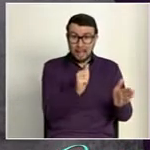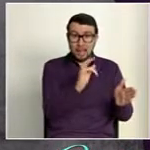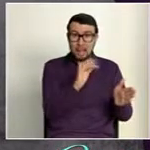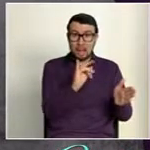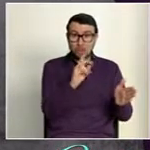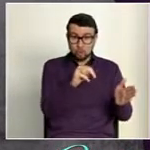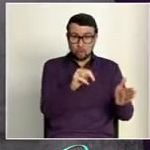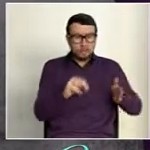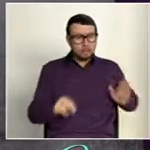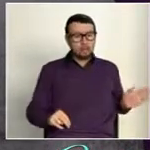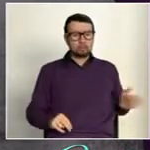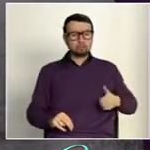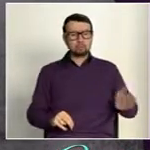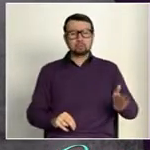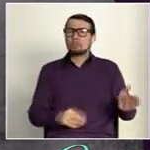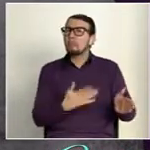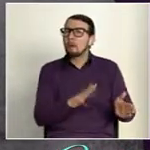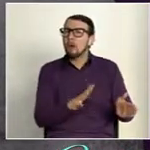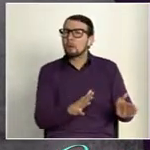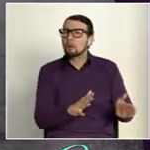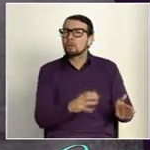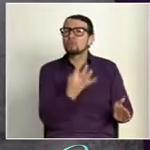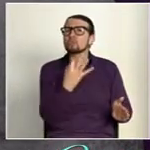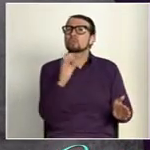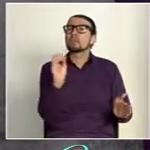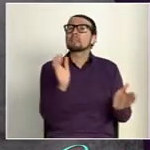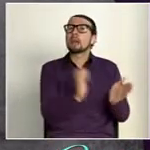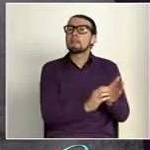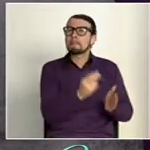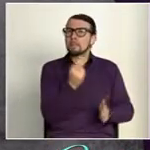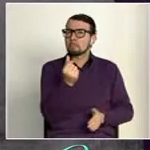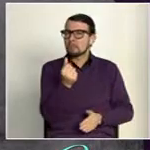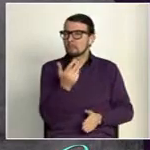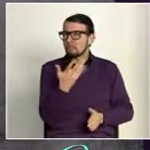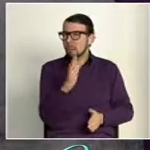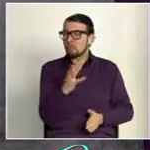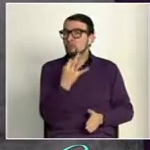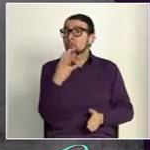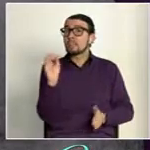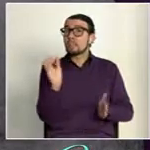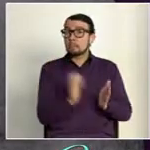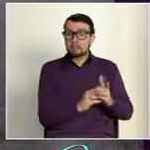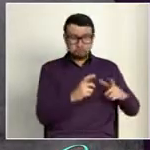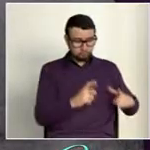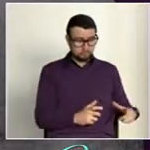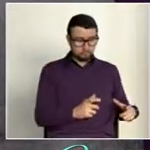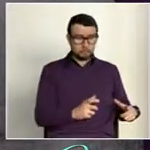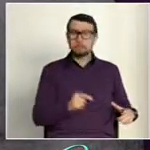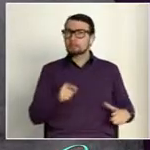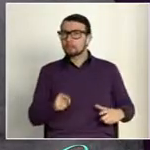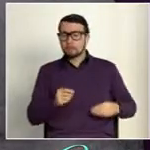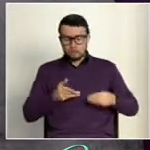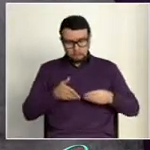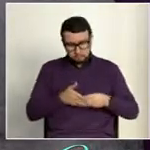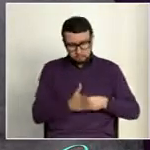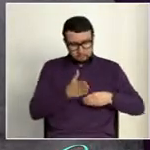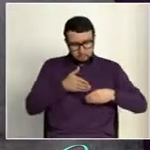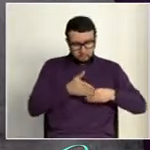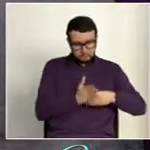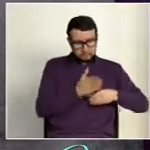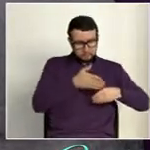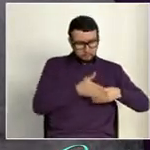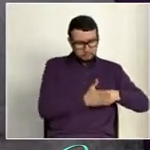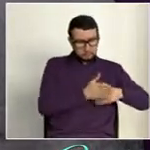un pedazo de atún puede costar alrededor de 30.000 pesos. Entonces, fraccionamos el atún para el